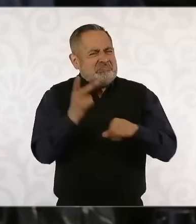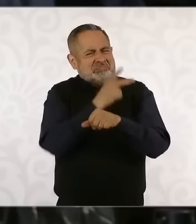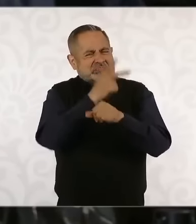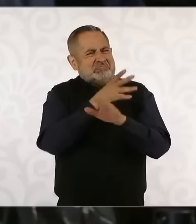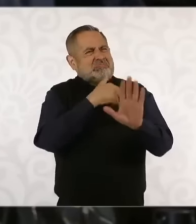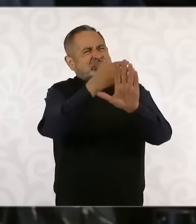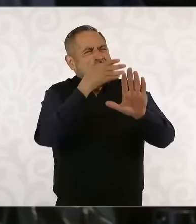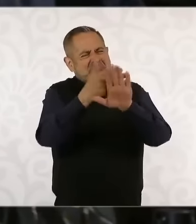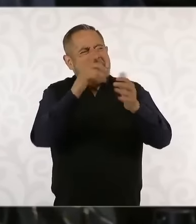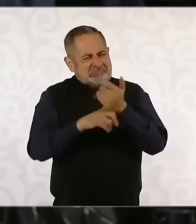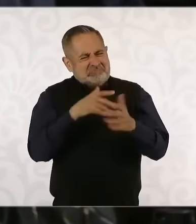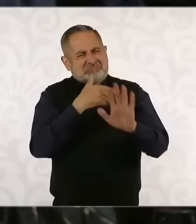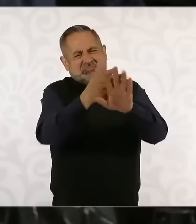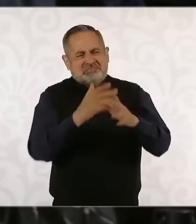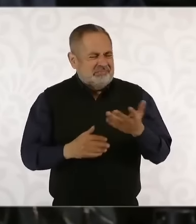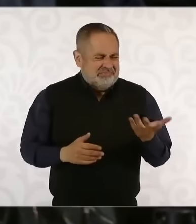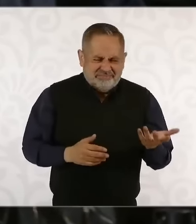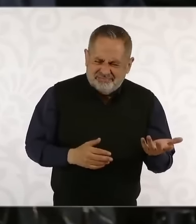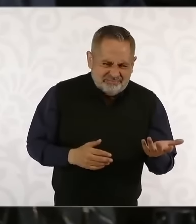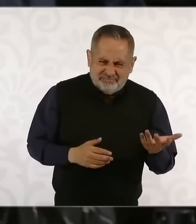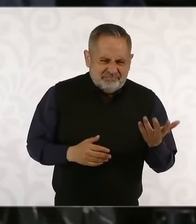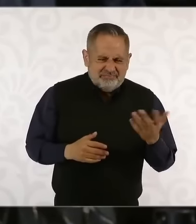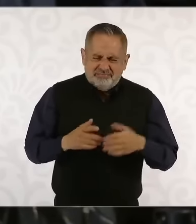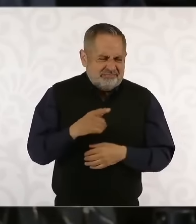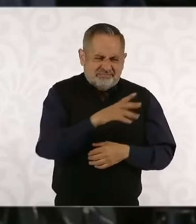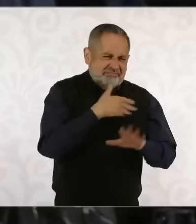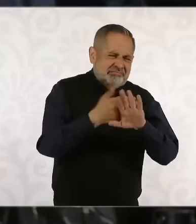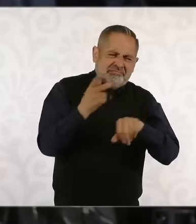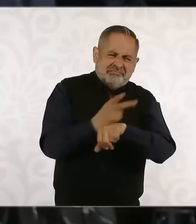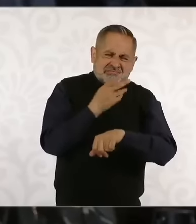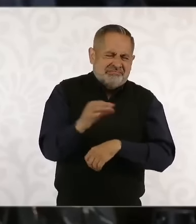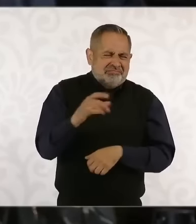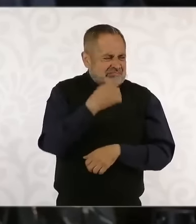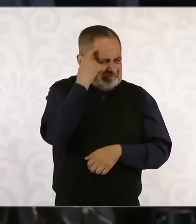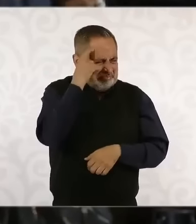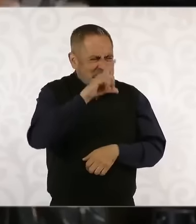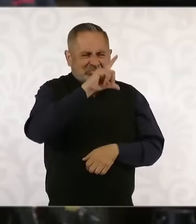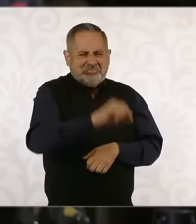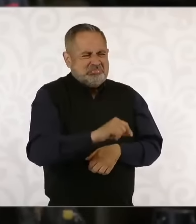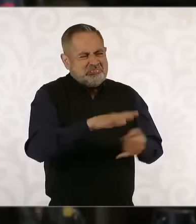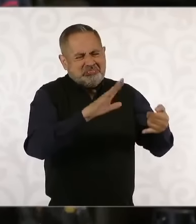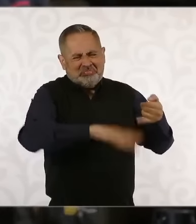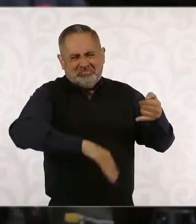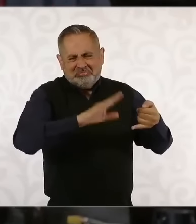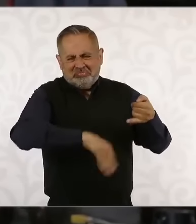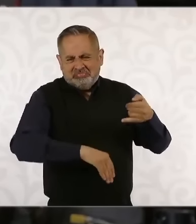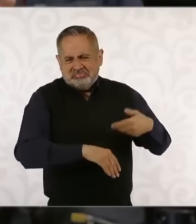investidura de usted, que obviamente pues sabemos de una bajeza de